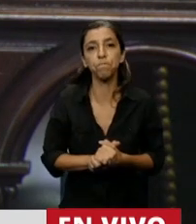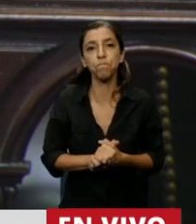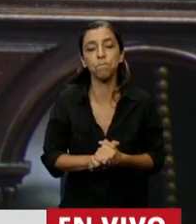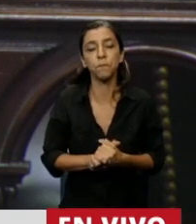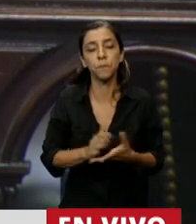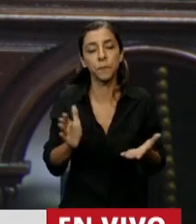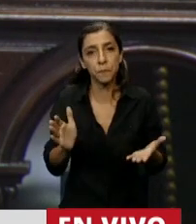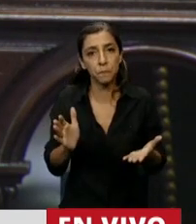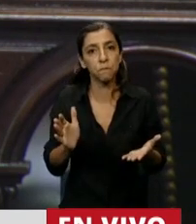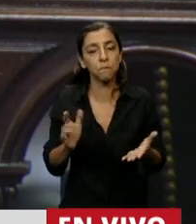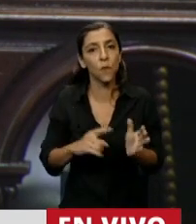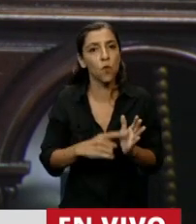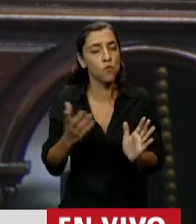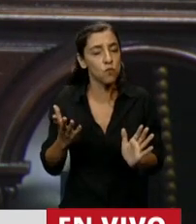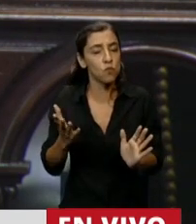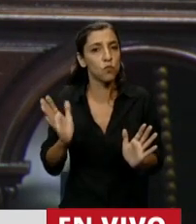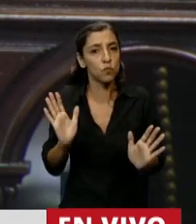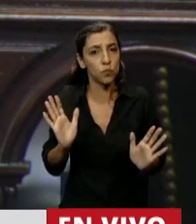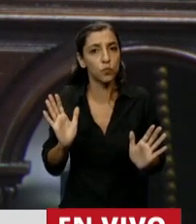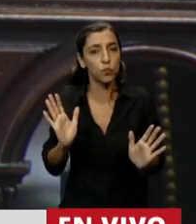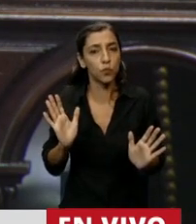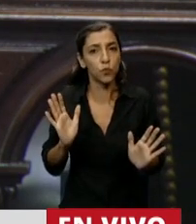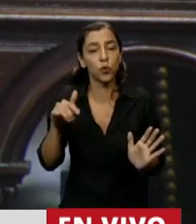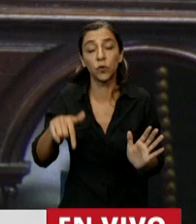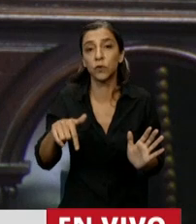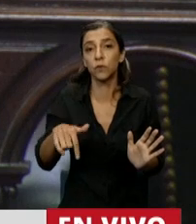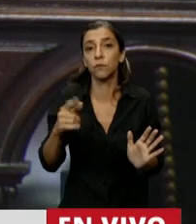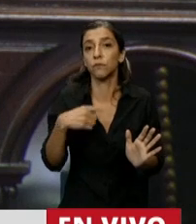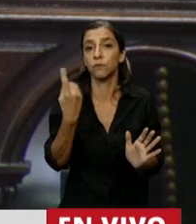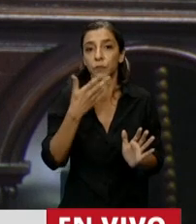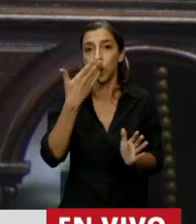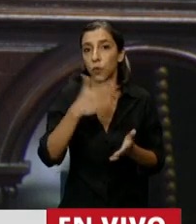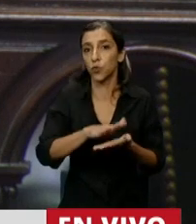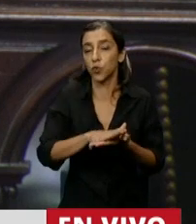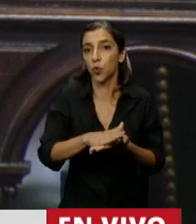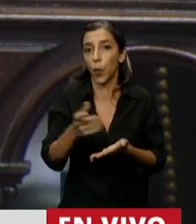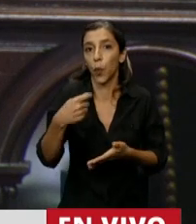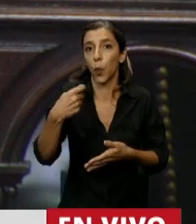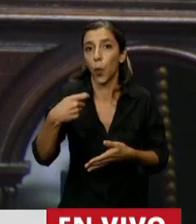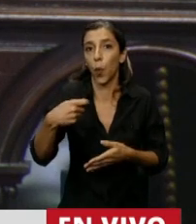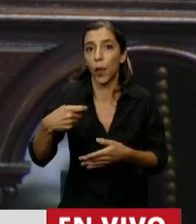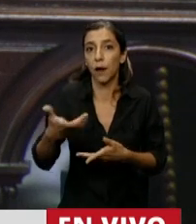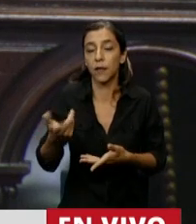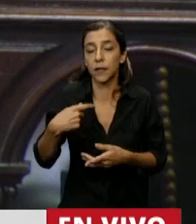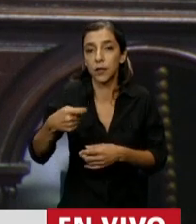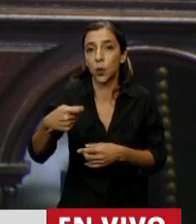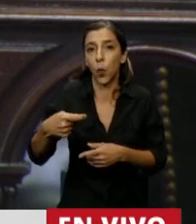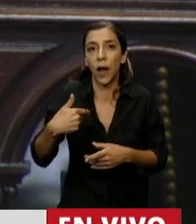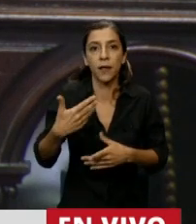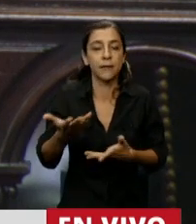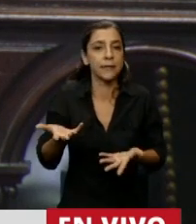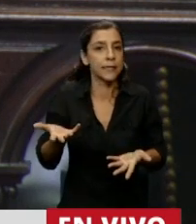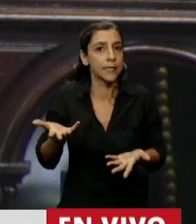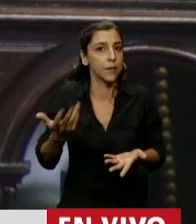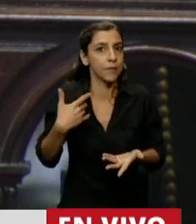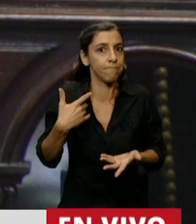lo concreto es que cuando se habla de jubilaciones, se habla de sensibilidad, y no